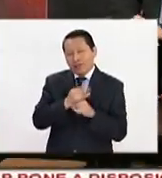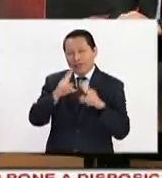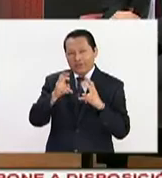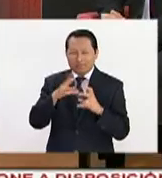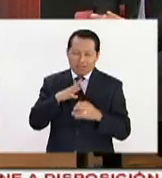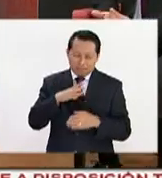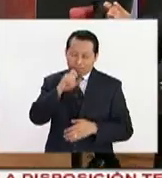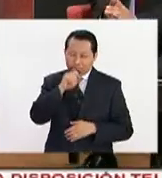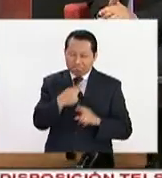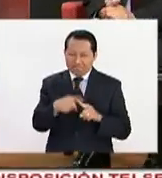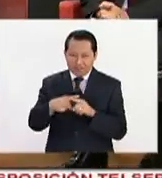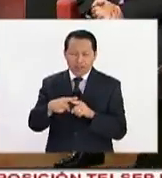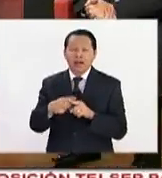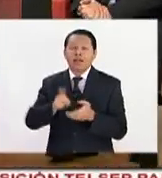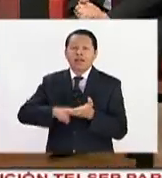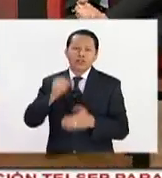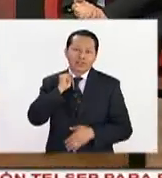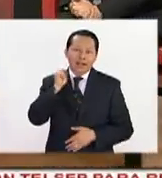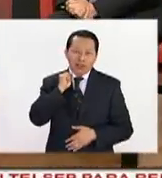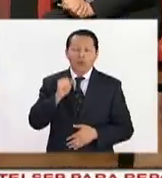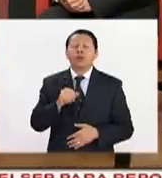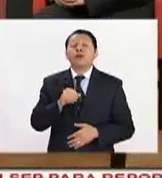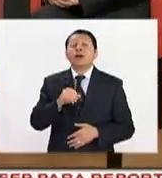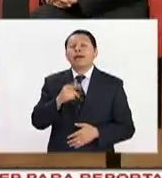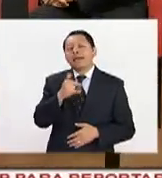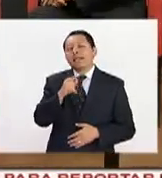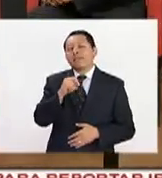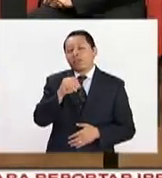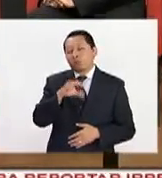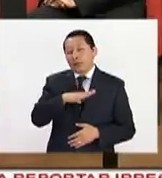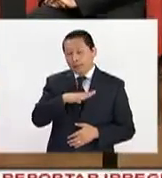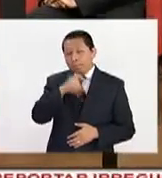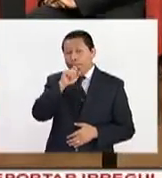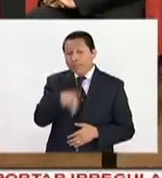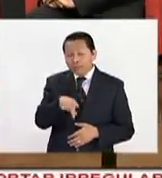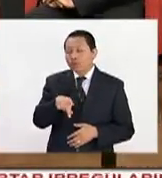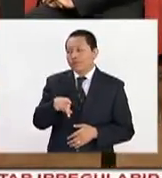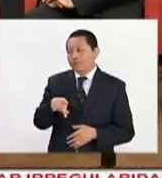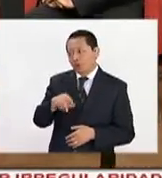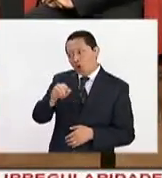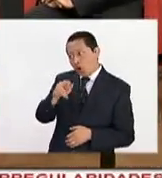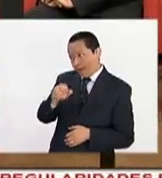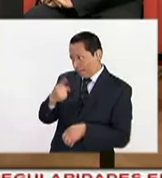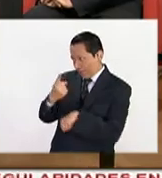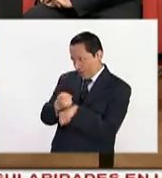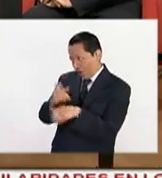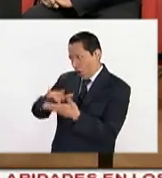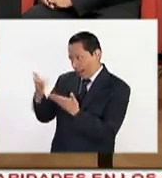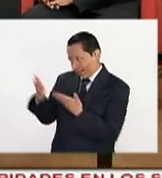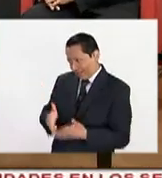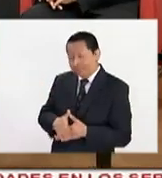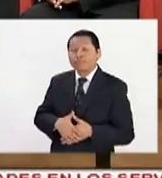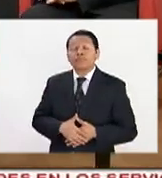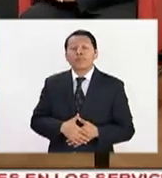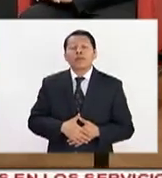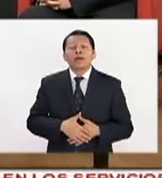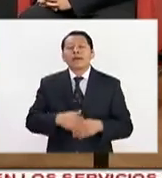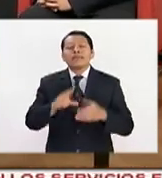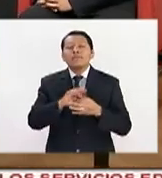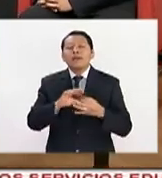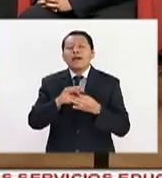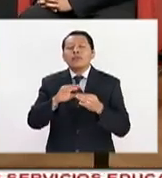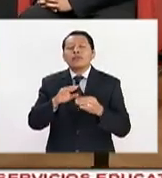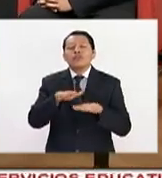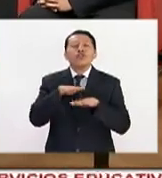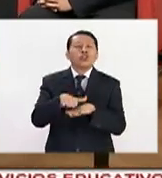porque vamos a hablar de la trascendencia, Jorge, antes que nada, muchas gracias por estar aquí, de la trascendencia en este momento de